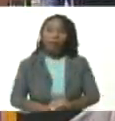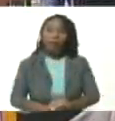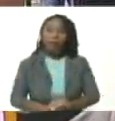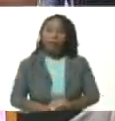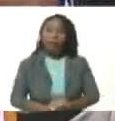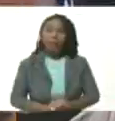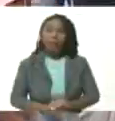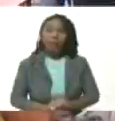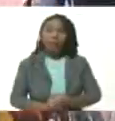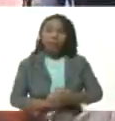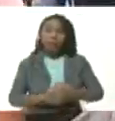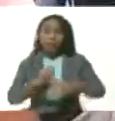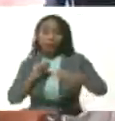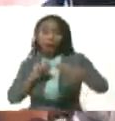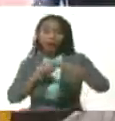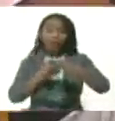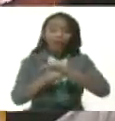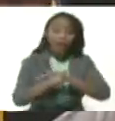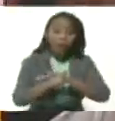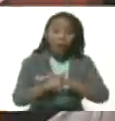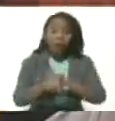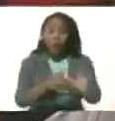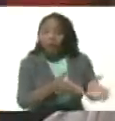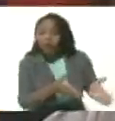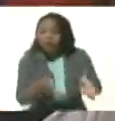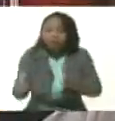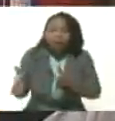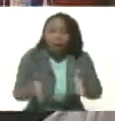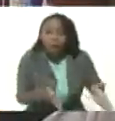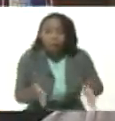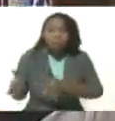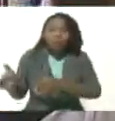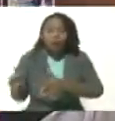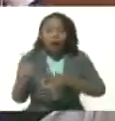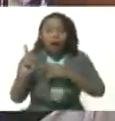Y nos ingresamos en la zona de despacho, en este caso